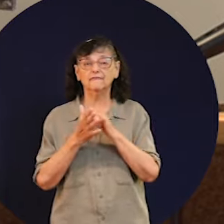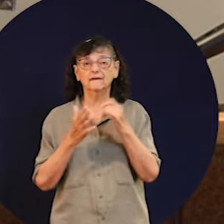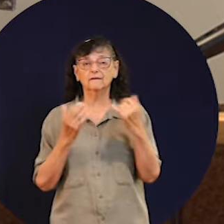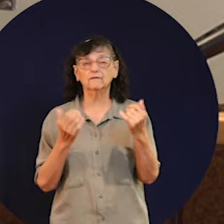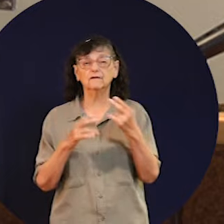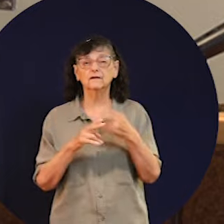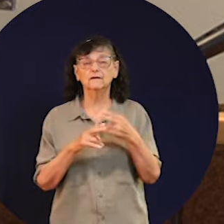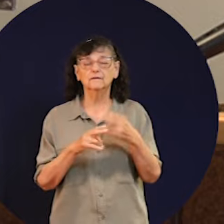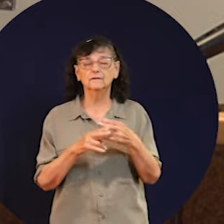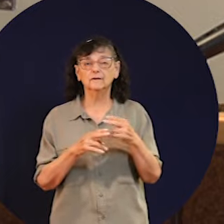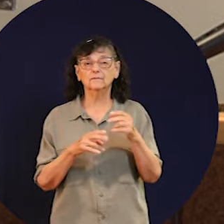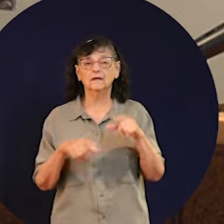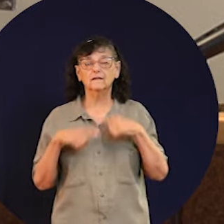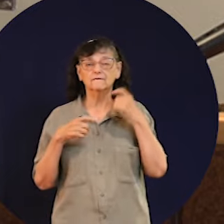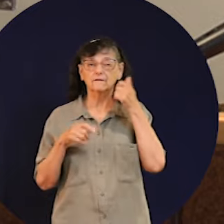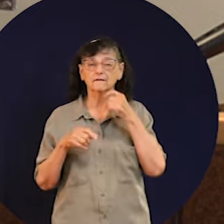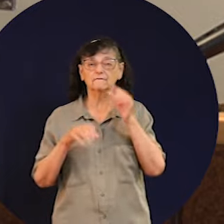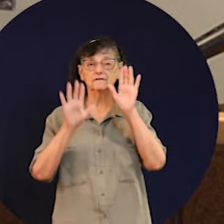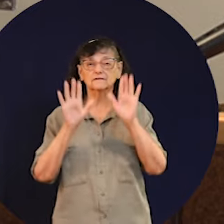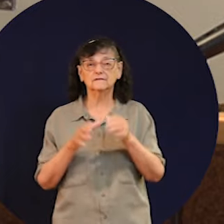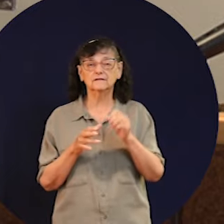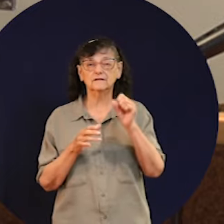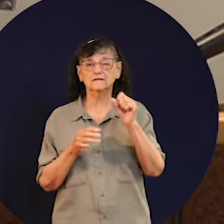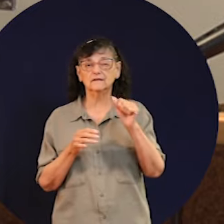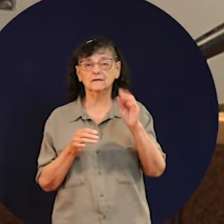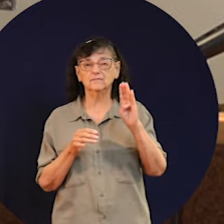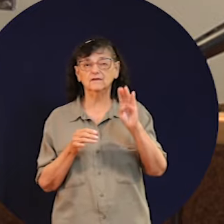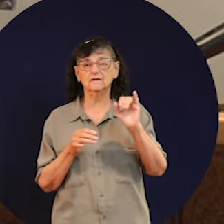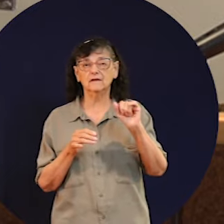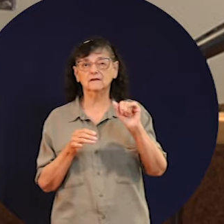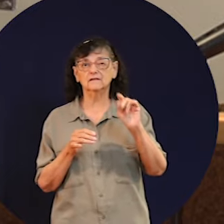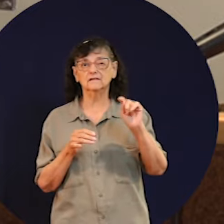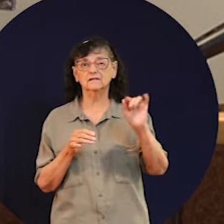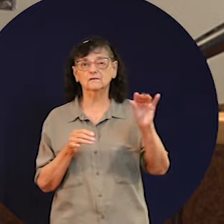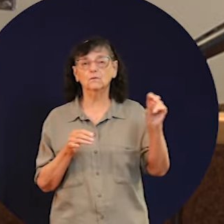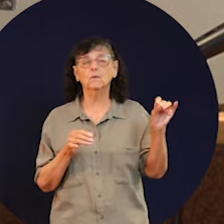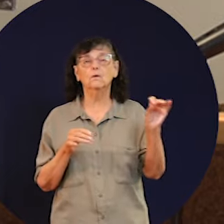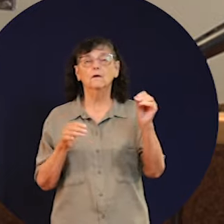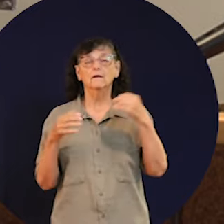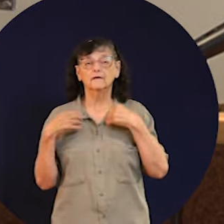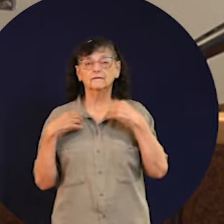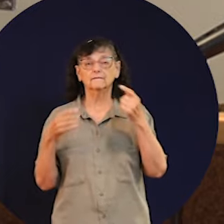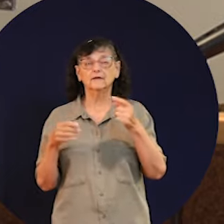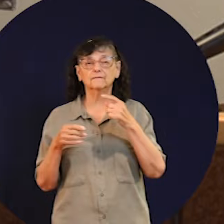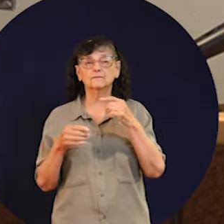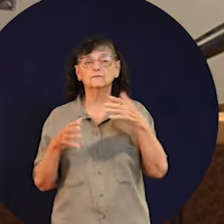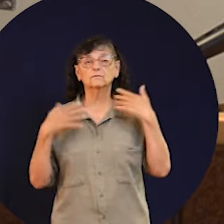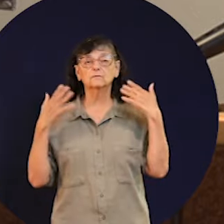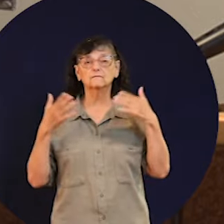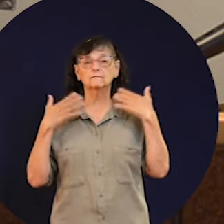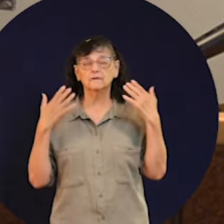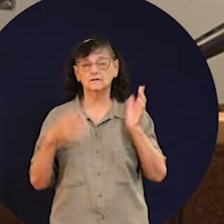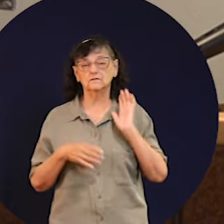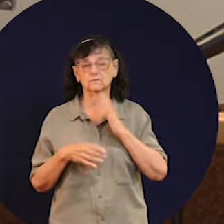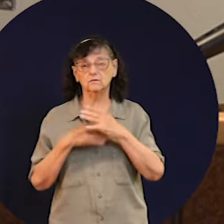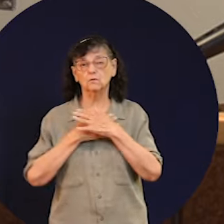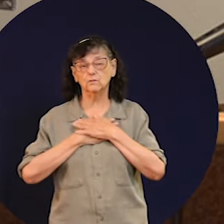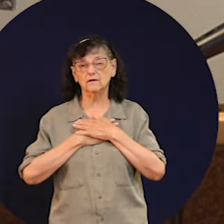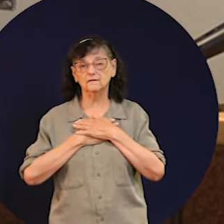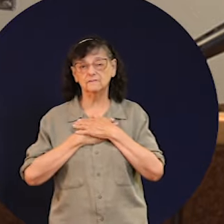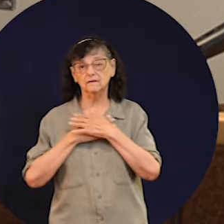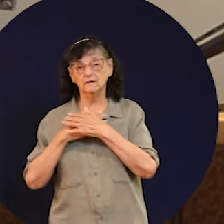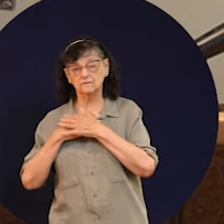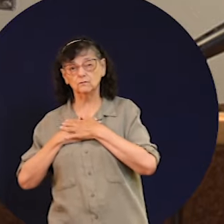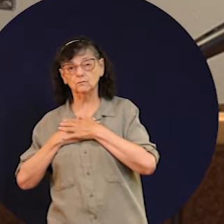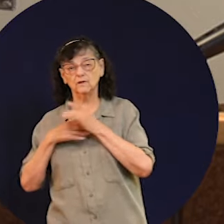estamos llamados a vivir cada domingo. Es un descanso que debería refrescarnos. Es un descanso